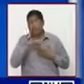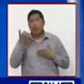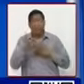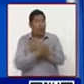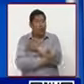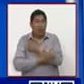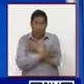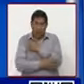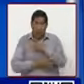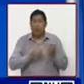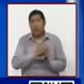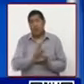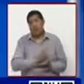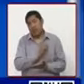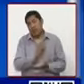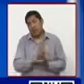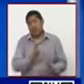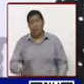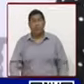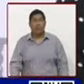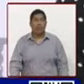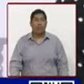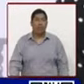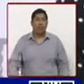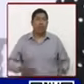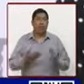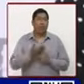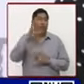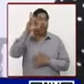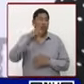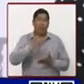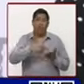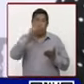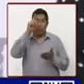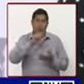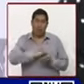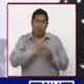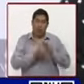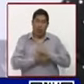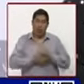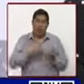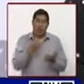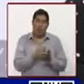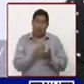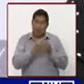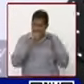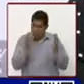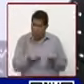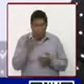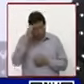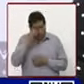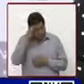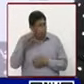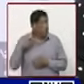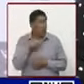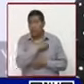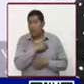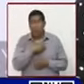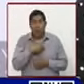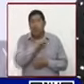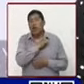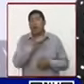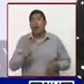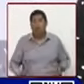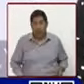otros municipios y a universidades. Por la no aprobación del reformulado del presupuesto general del Estado, nosotros como